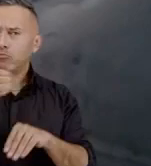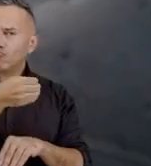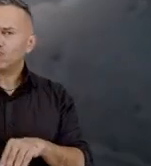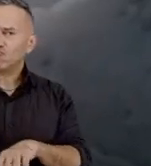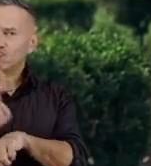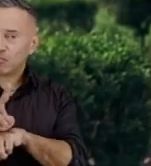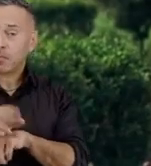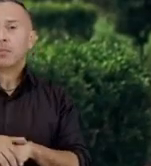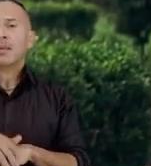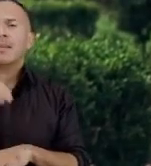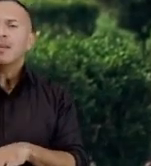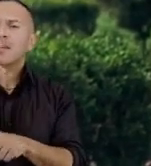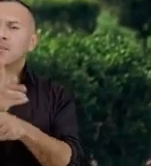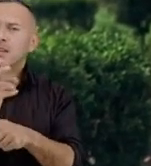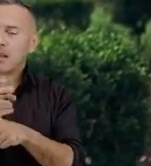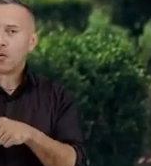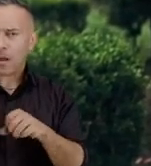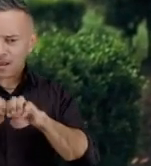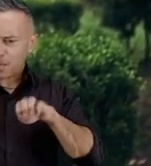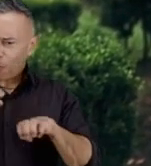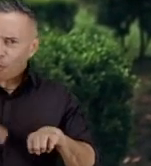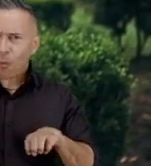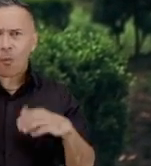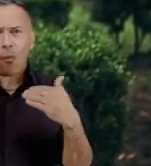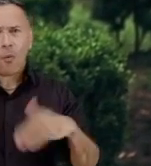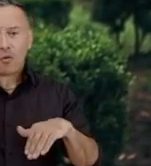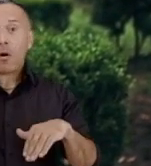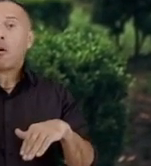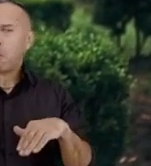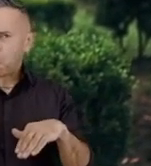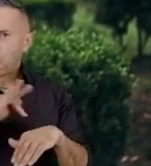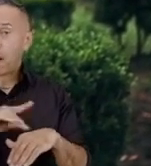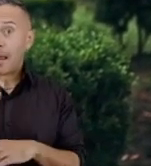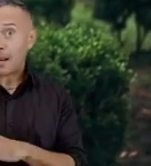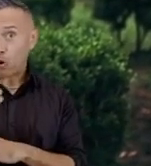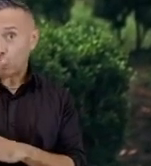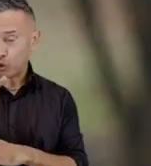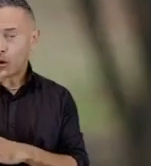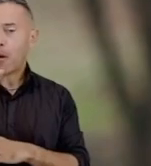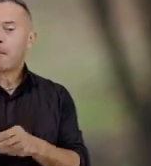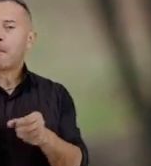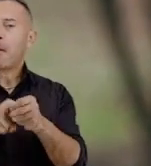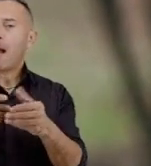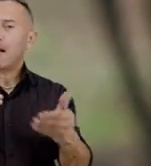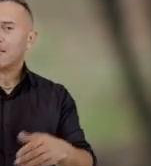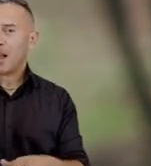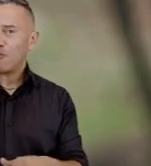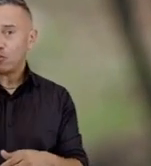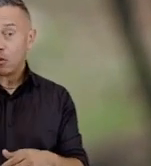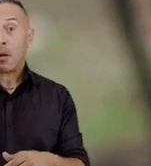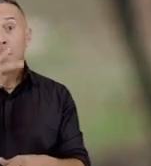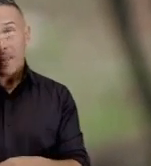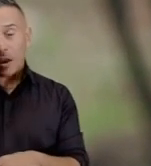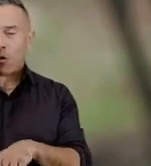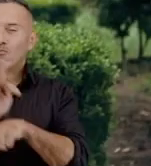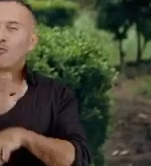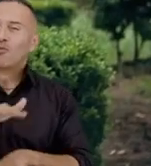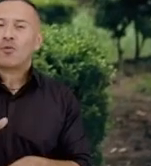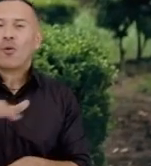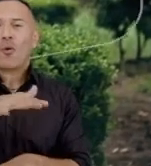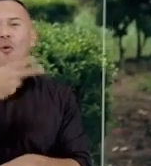país. Te invitamos a ser parte de este valioso equipo. Inscríbete, tienes hasta el 8 de enero. Por México, todas y todos